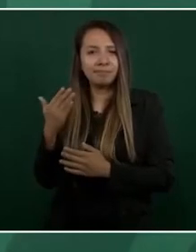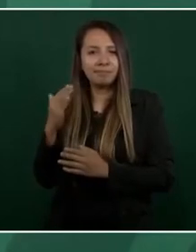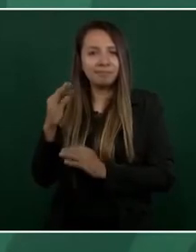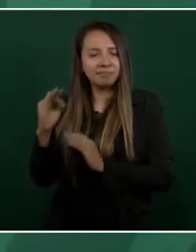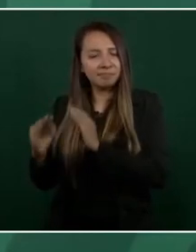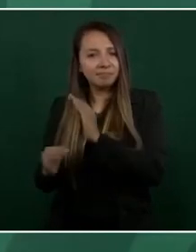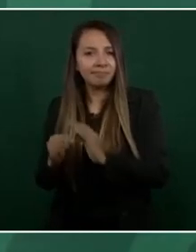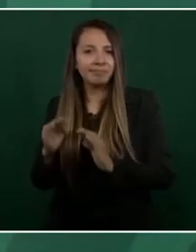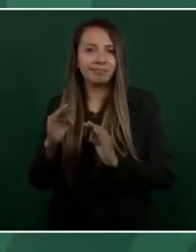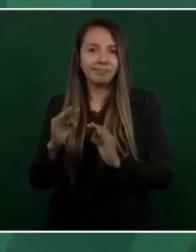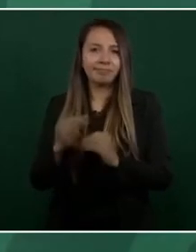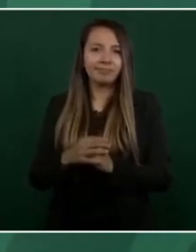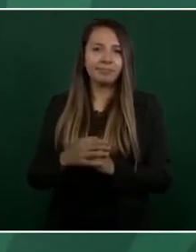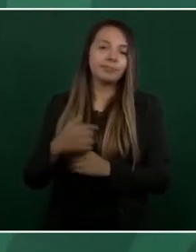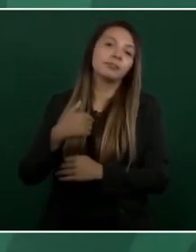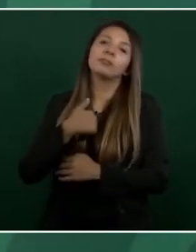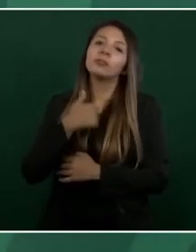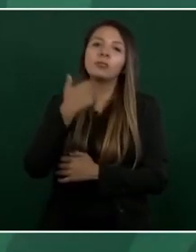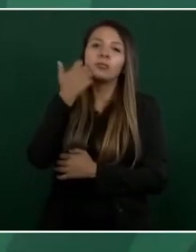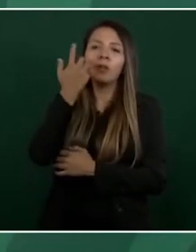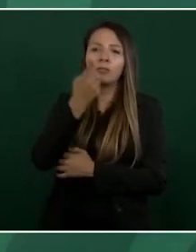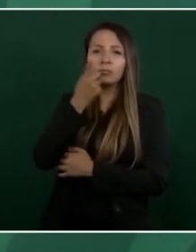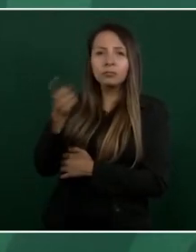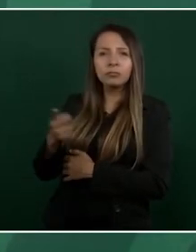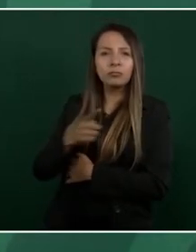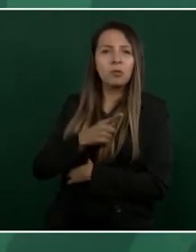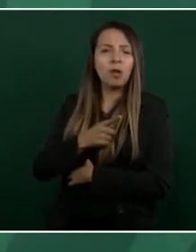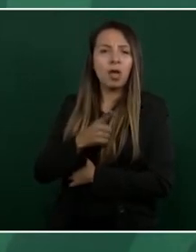decirle que no está sola,